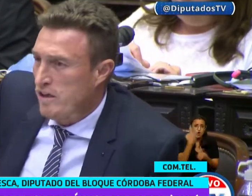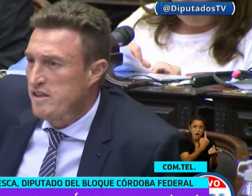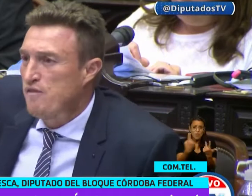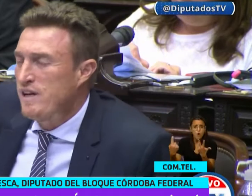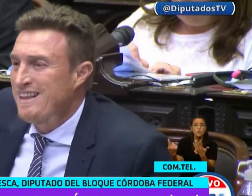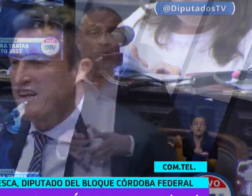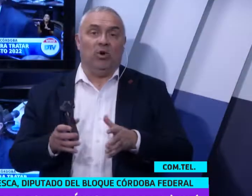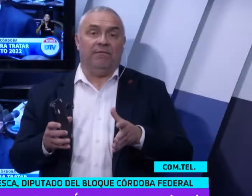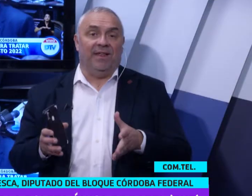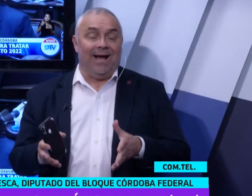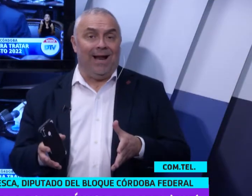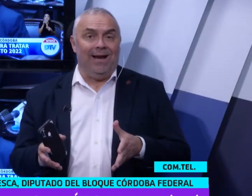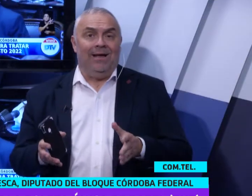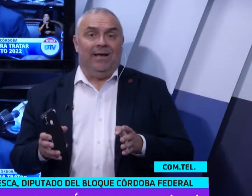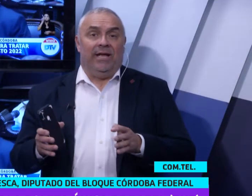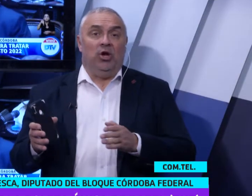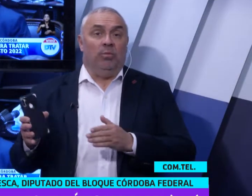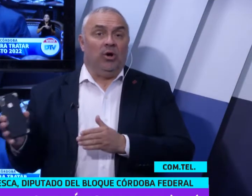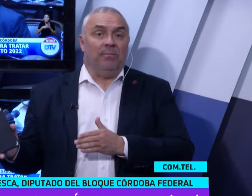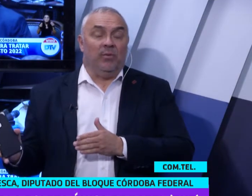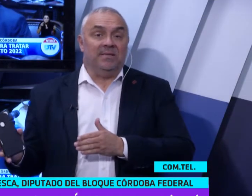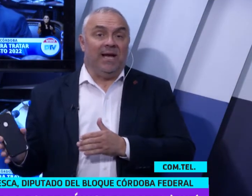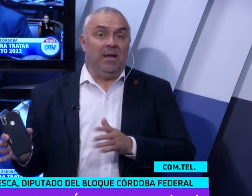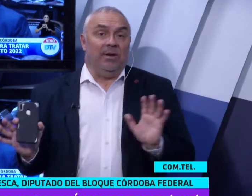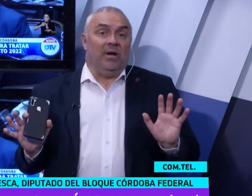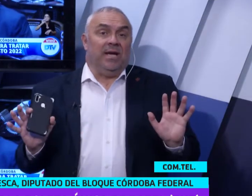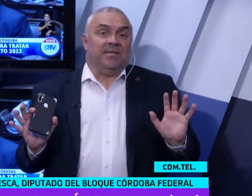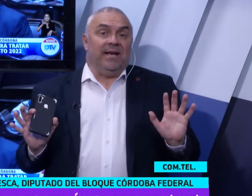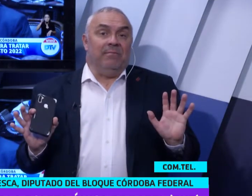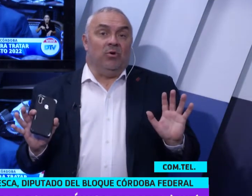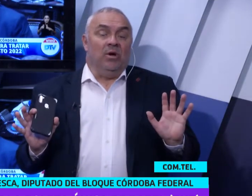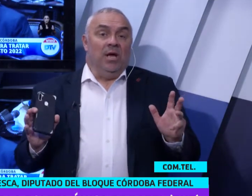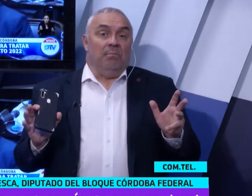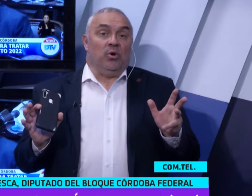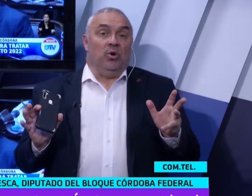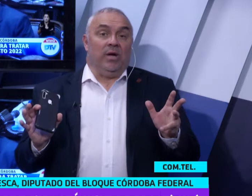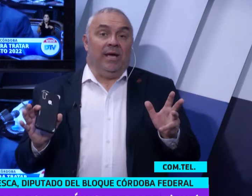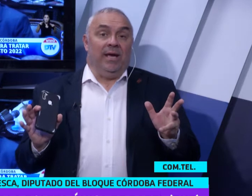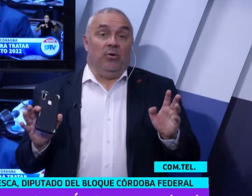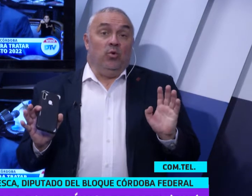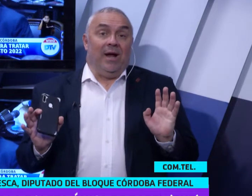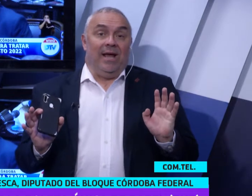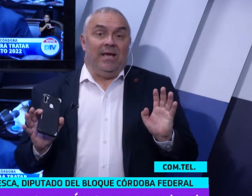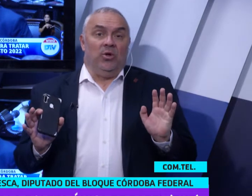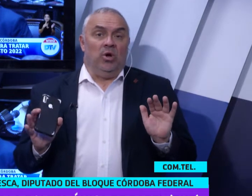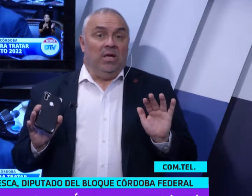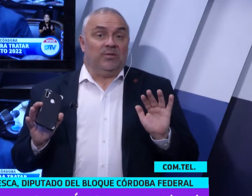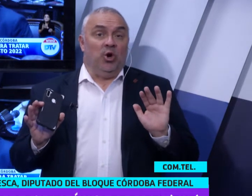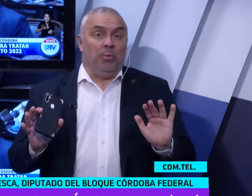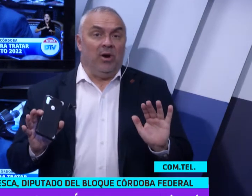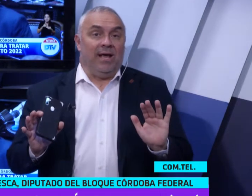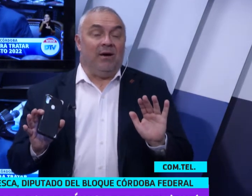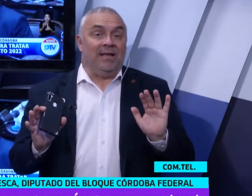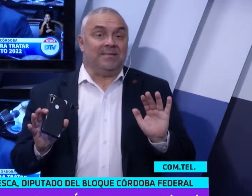por el Cambio, el Interbloque Federal y los bloques provinciales, pero el kirchnerismo, por lo que uno ha leído,